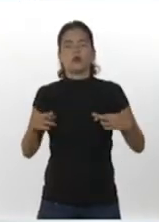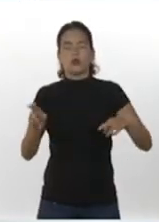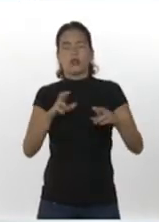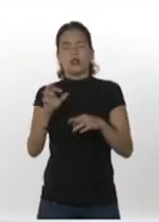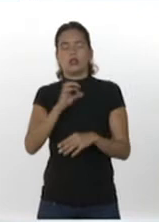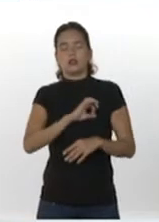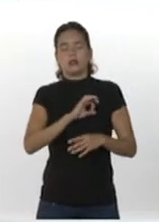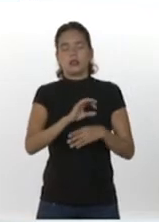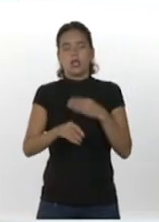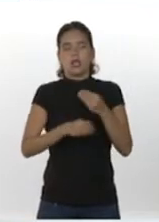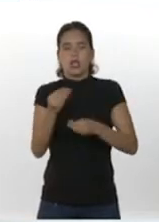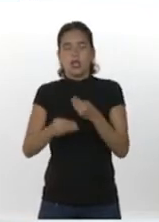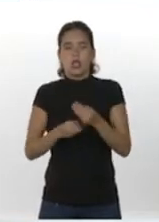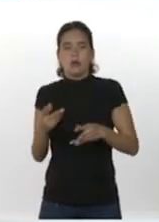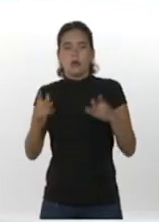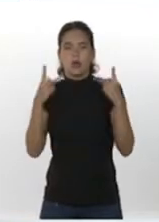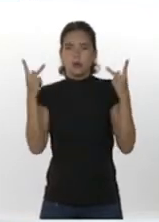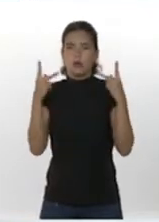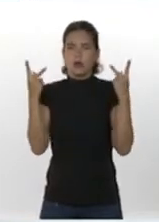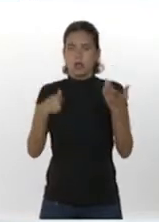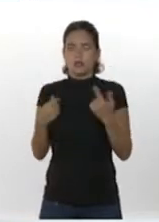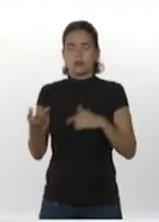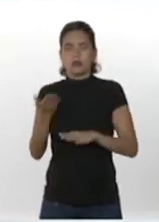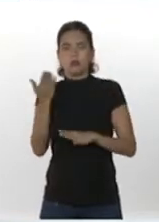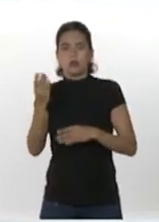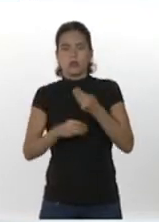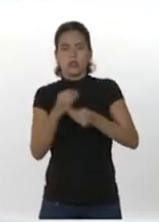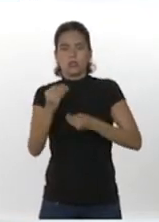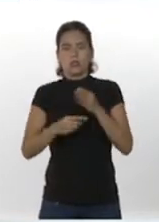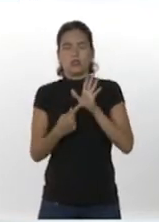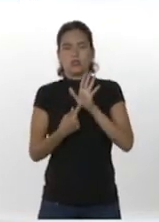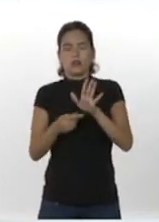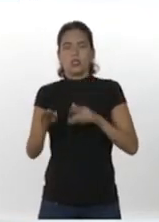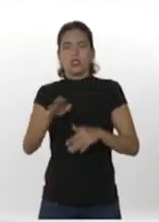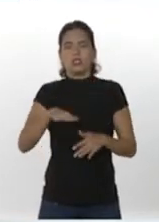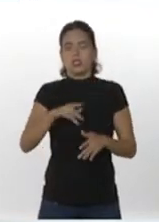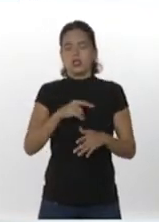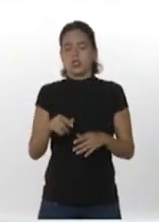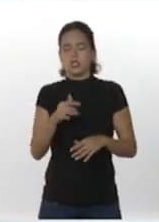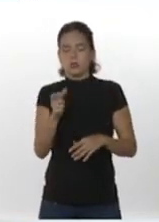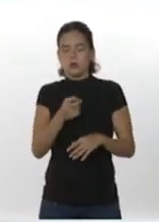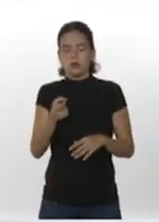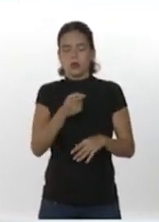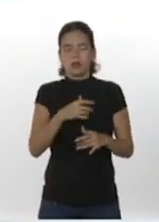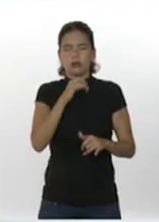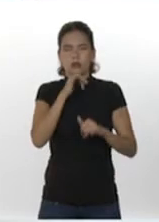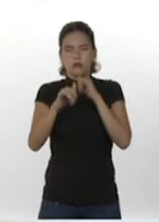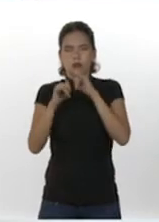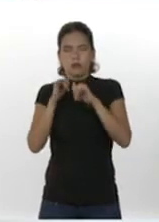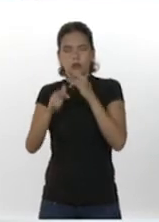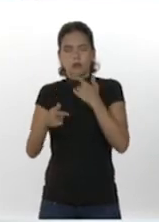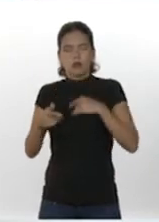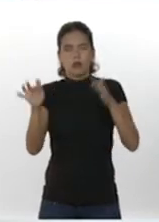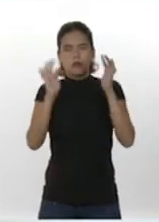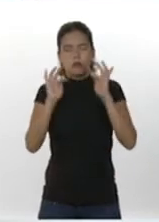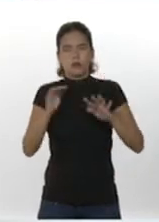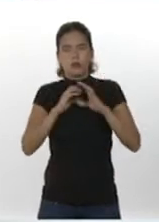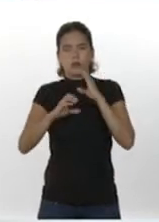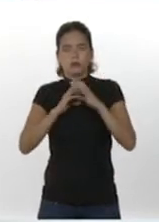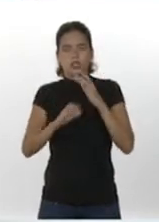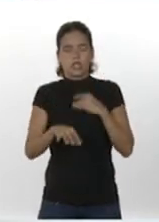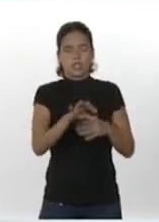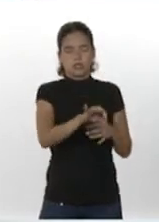hagamos una publicación, es importante hacer referencia de dónde estamos sacando la misma. Es un medio para comunicarse, es un medio para